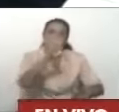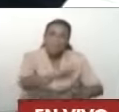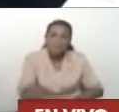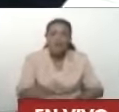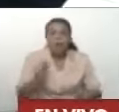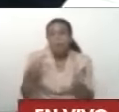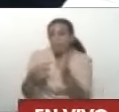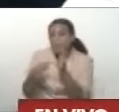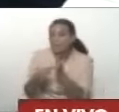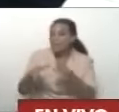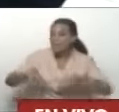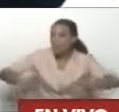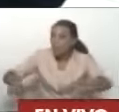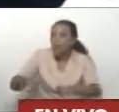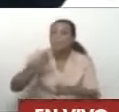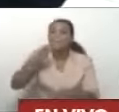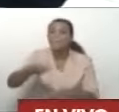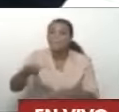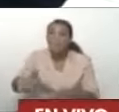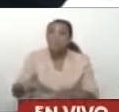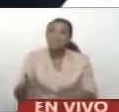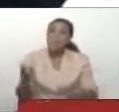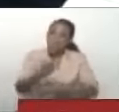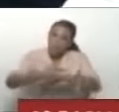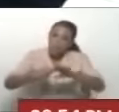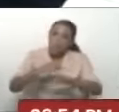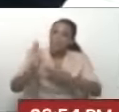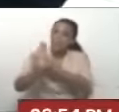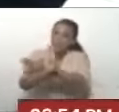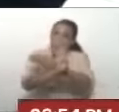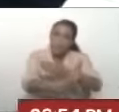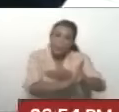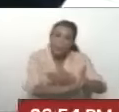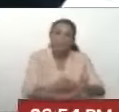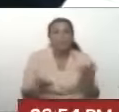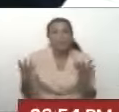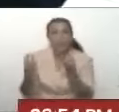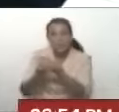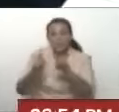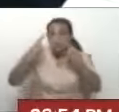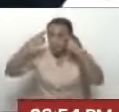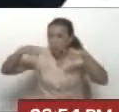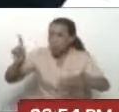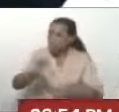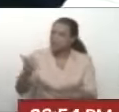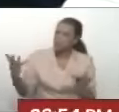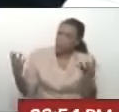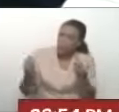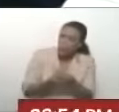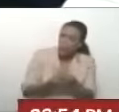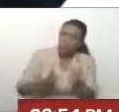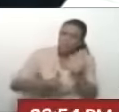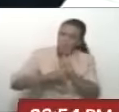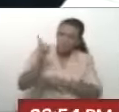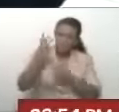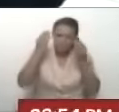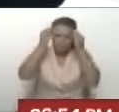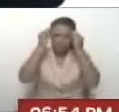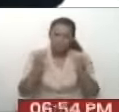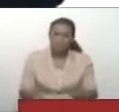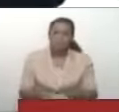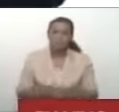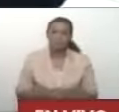este microfinanciamiento, que es una política de un gobierno que los protege, de un gobierno que los acompaña para desarrollar todo su potencial como jóvenes